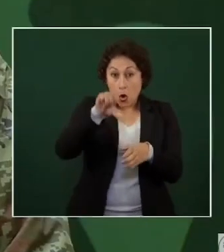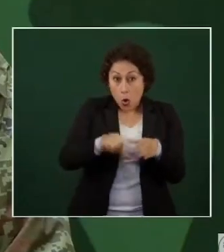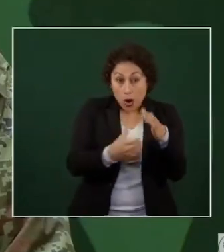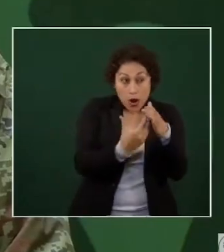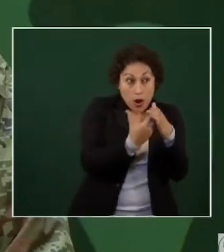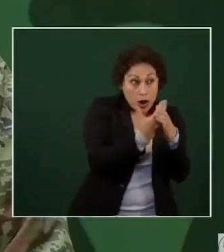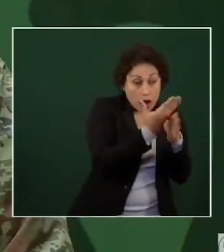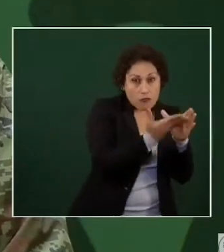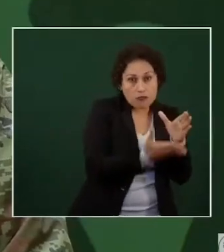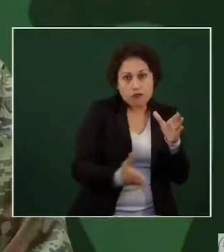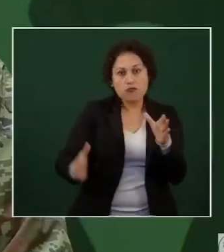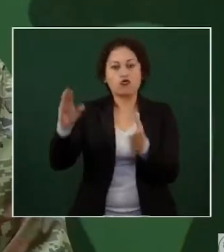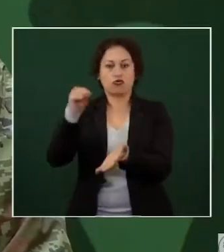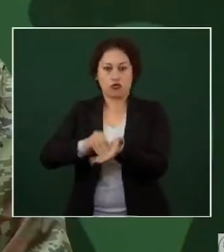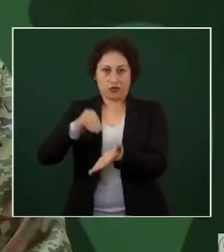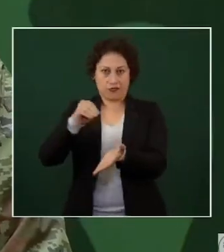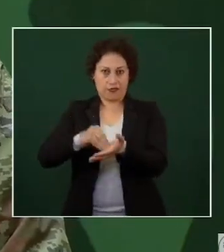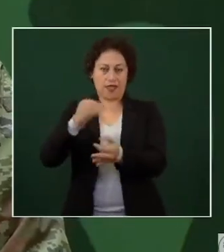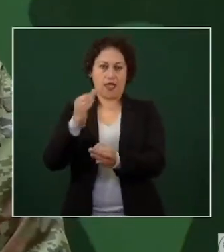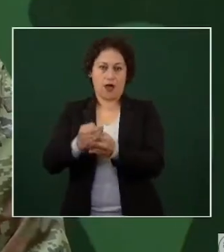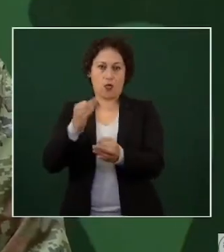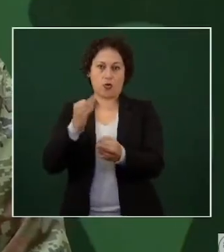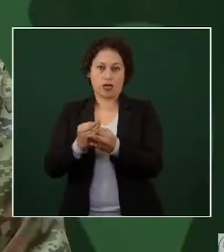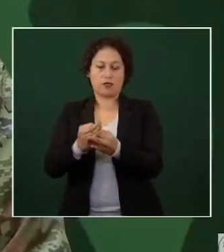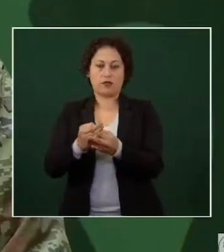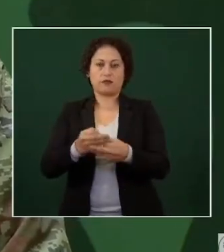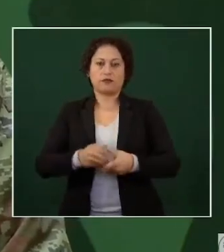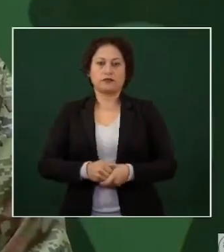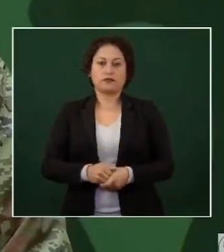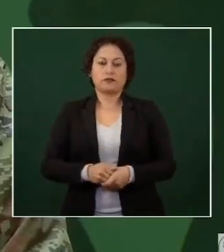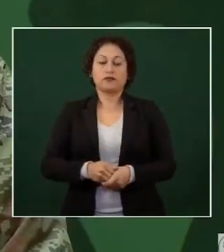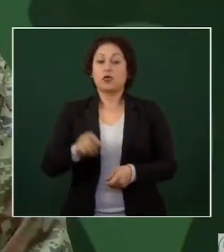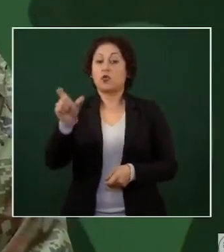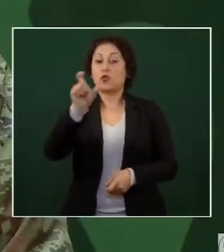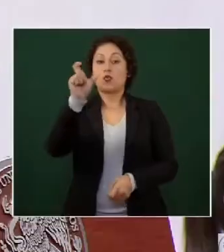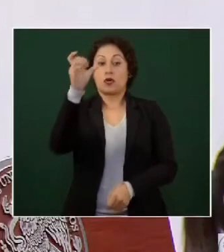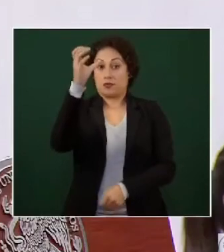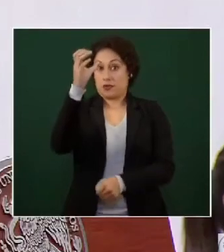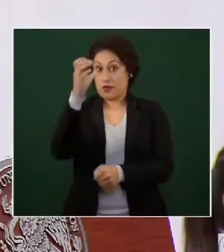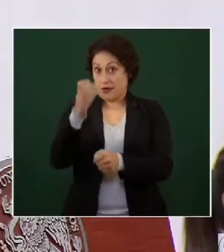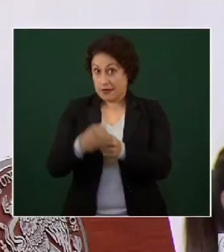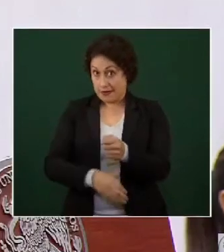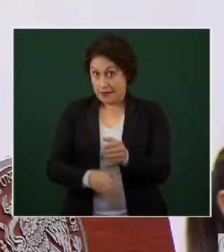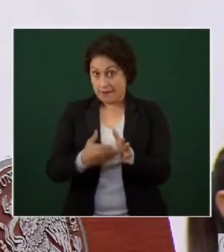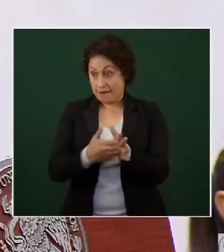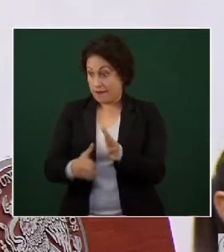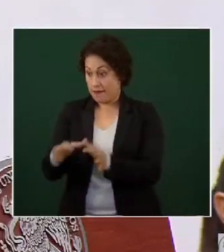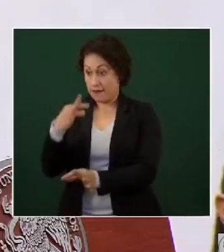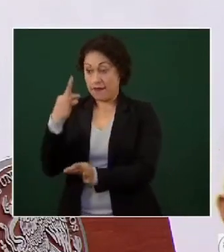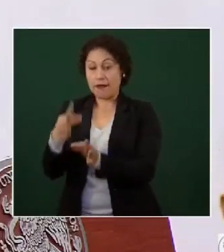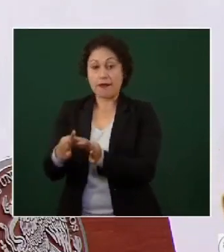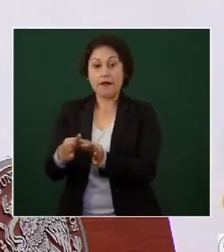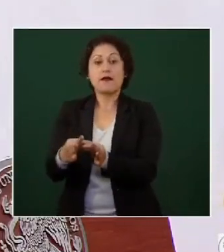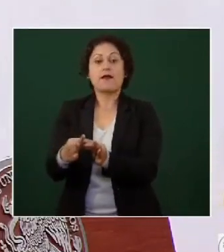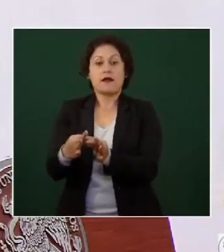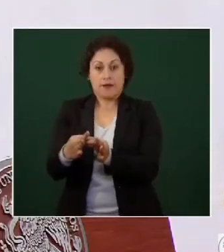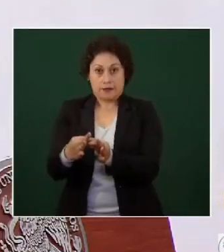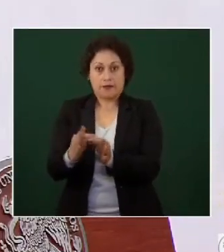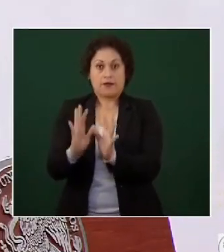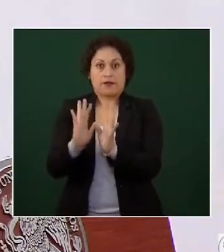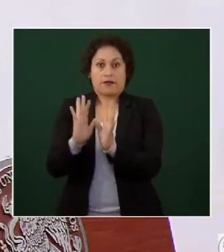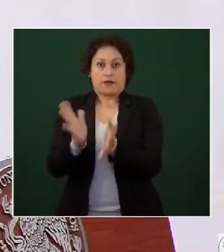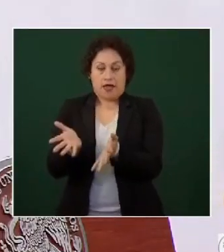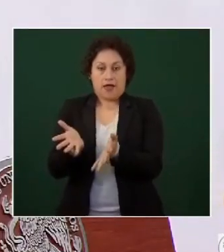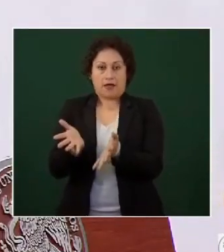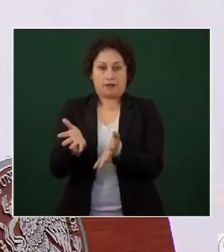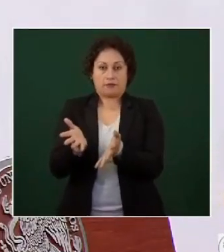operación para que, una vez concluyendo todo lo que se tiene que hacer en el domicilio